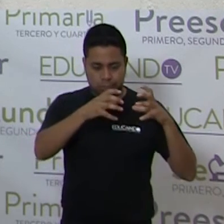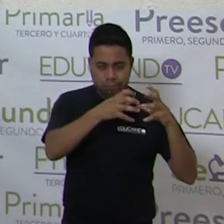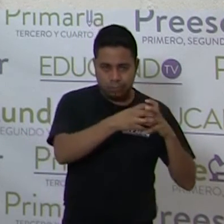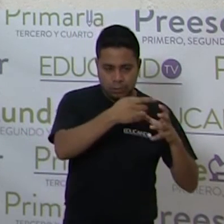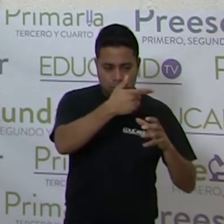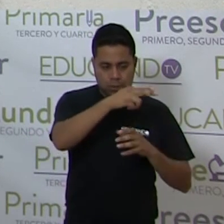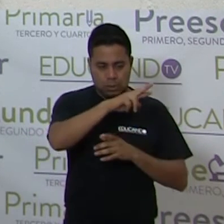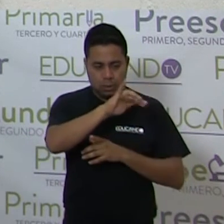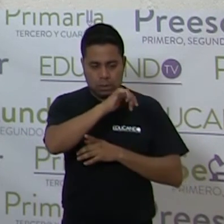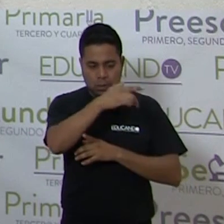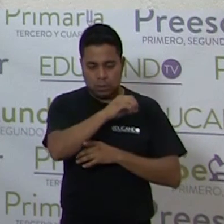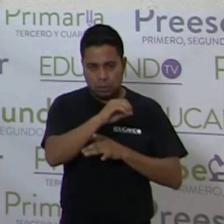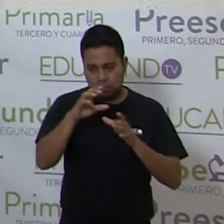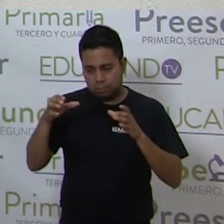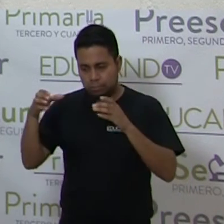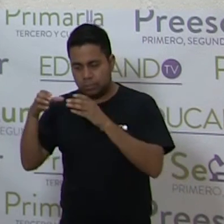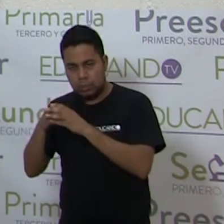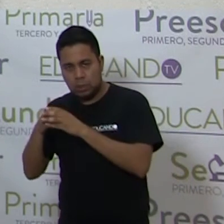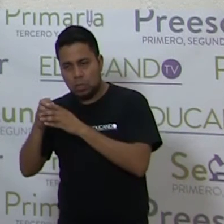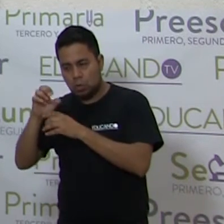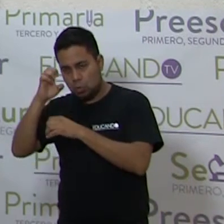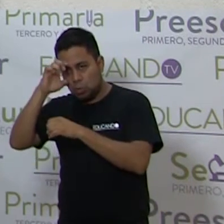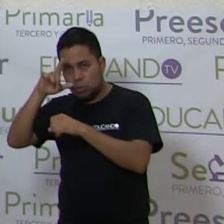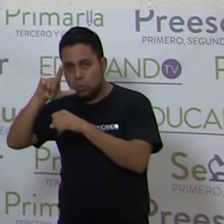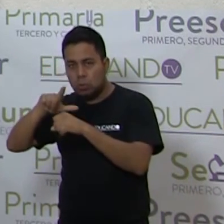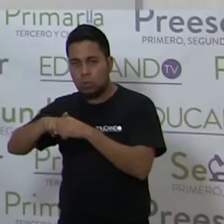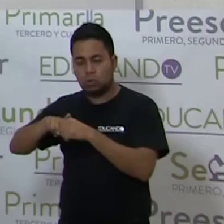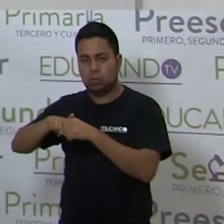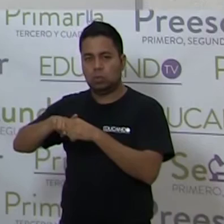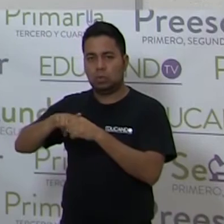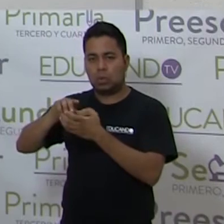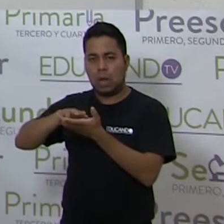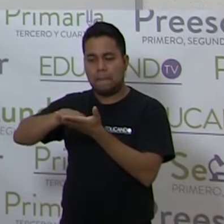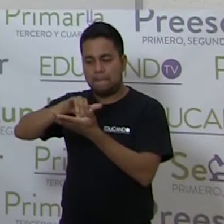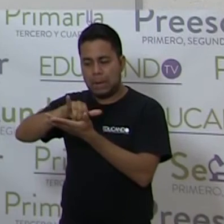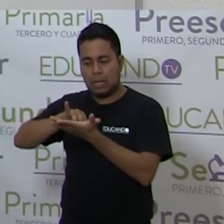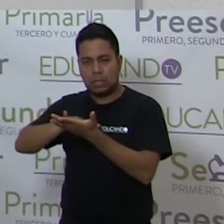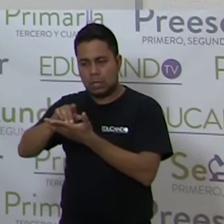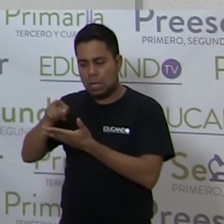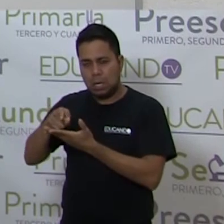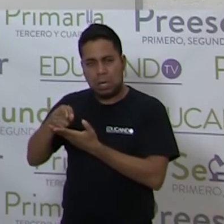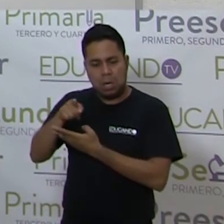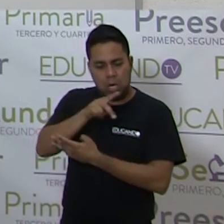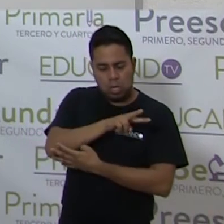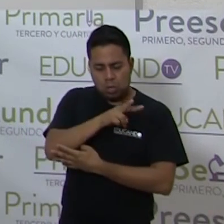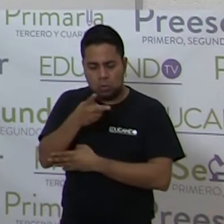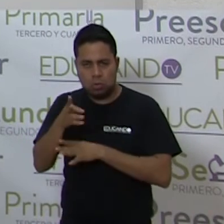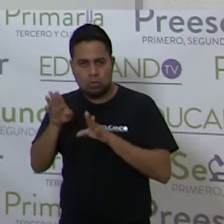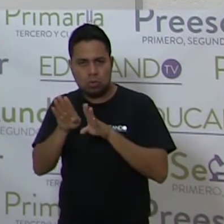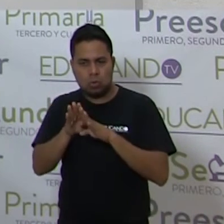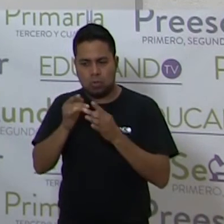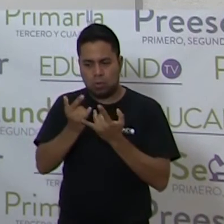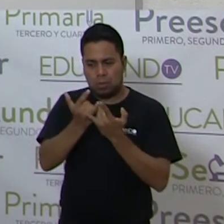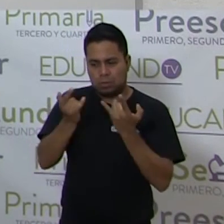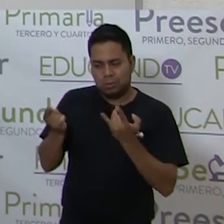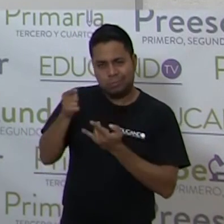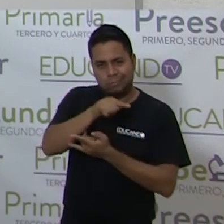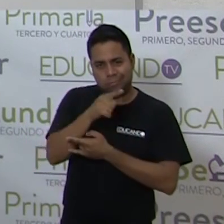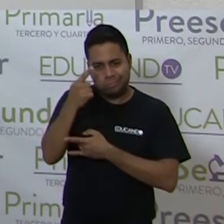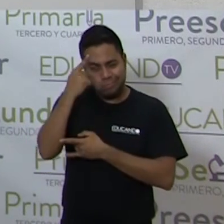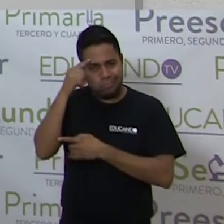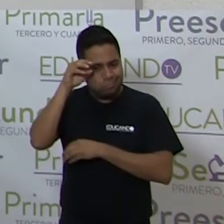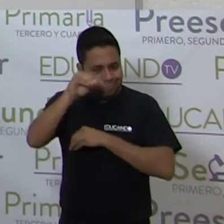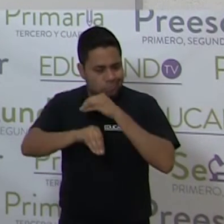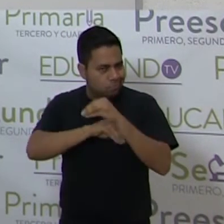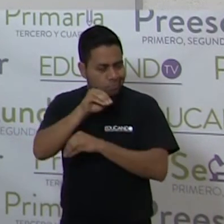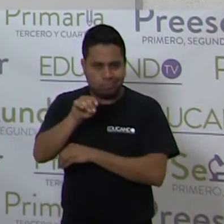desarrollado una forma de contar historias. Esa sería una